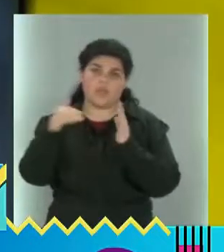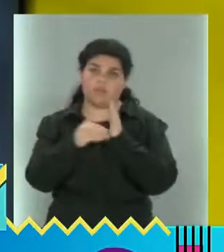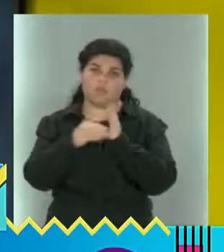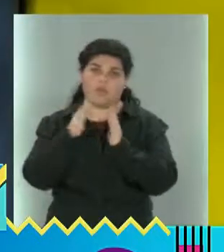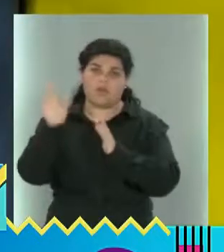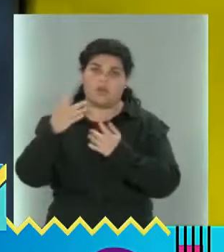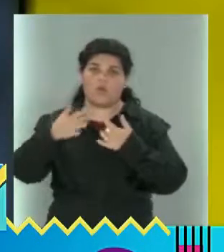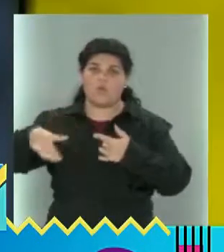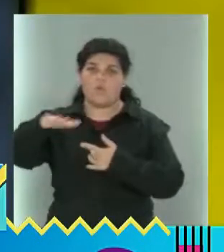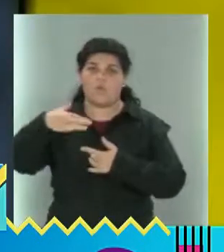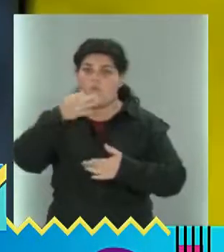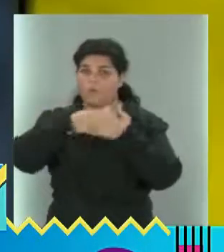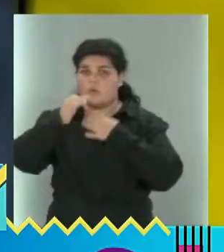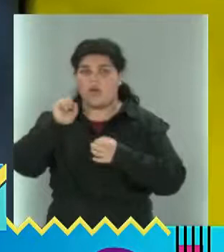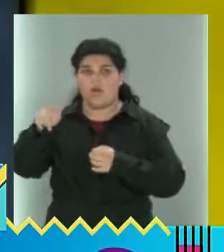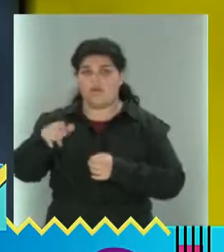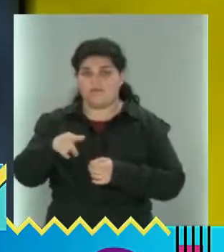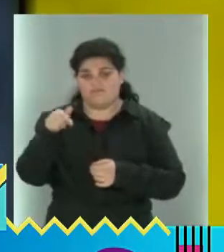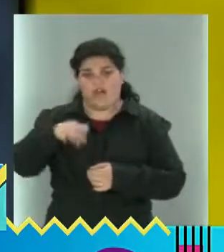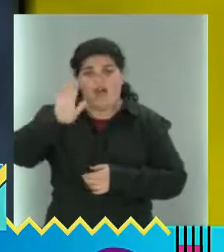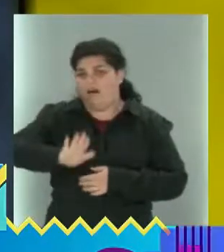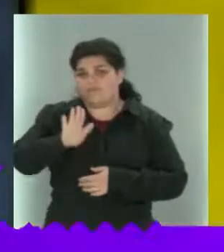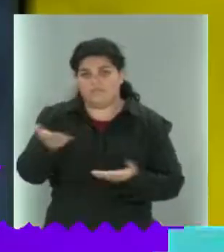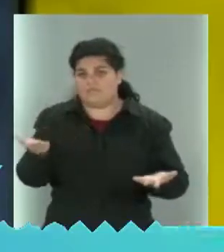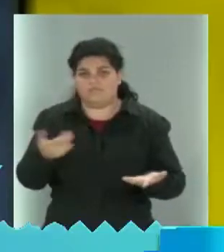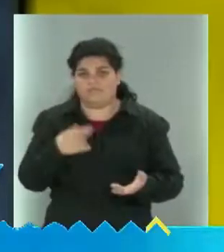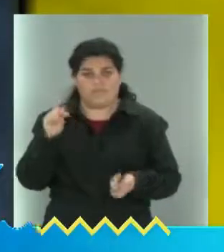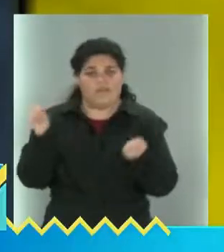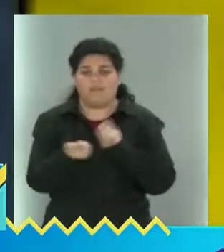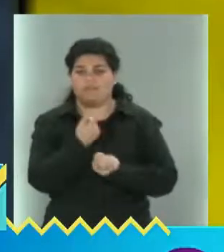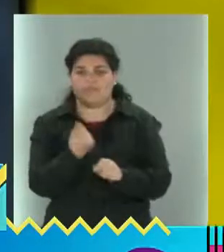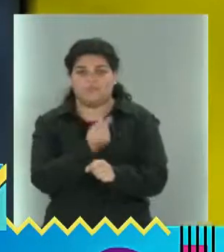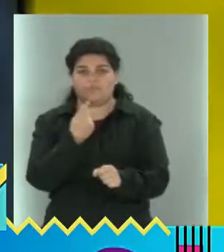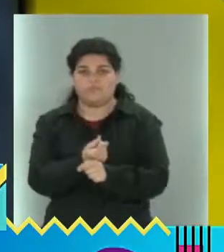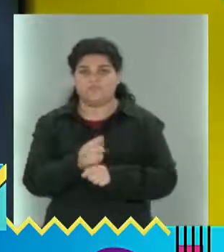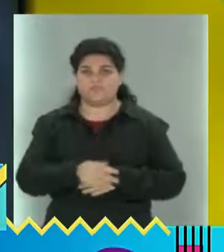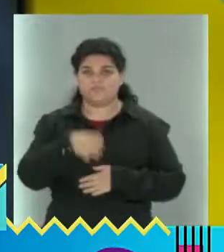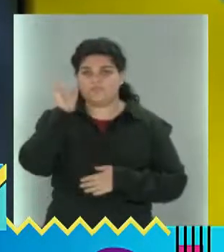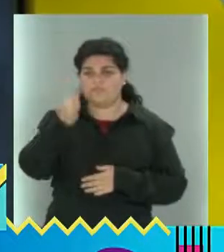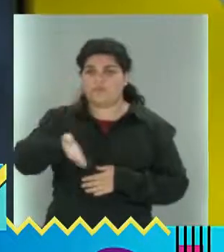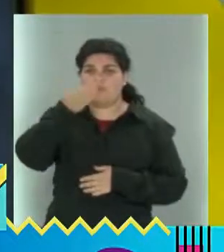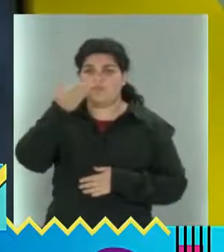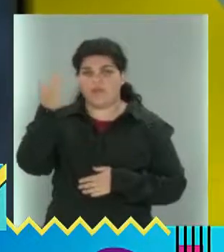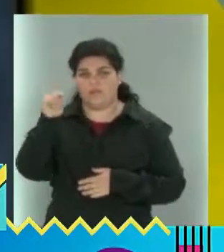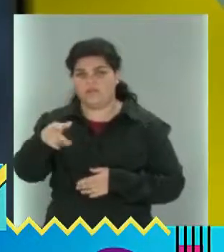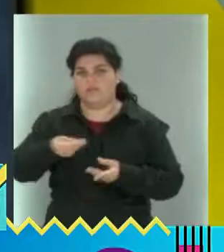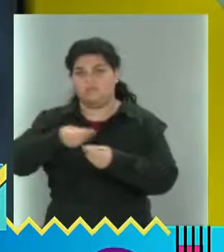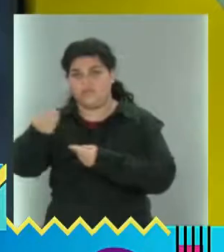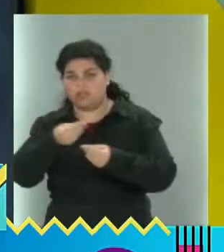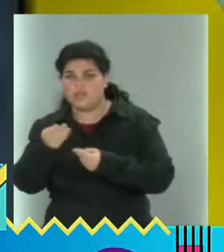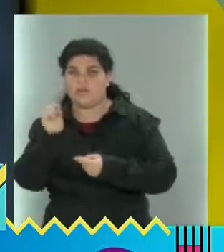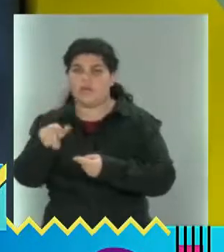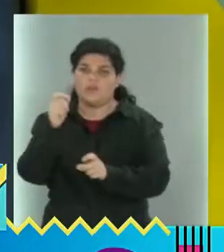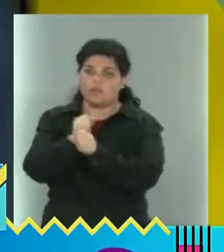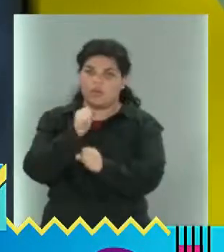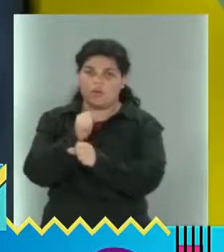una realidad esa, no la podemos evitar. Podemos trabajar, están las teorías de que si ponemos empresas estatales, las empresas estatales van a trabajar